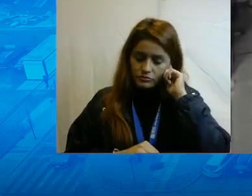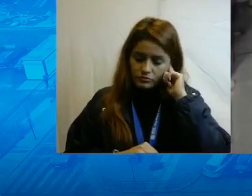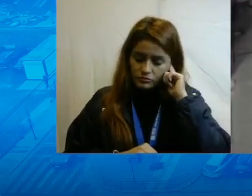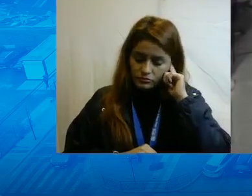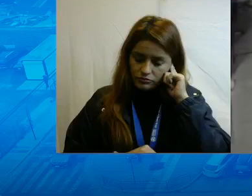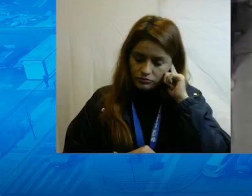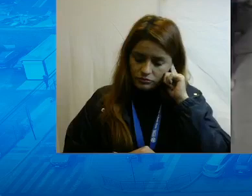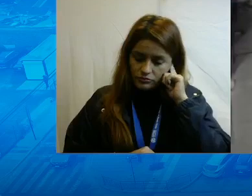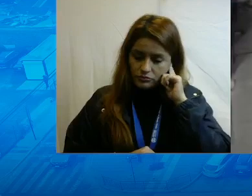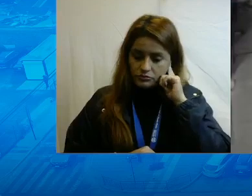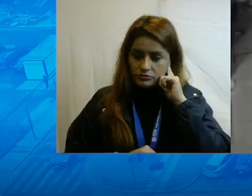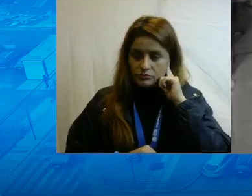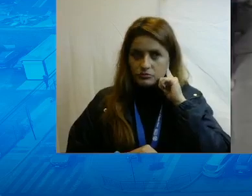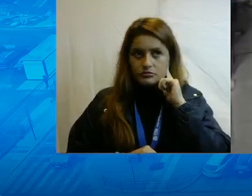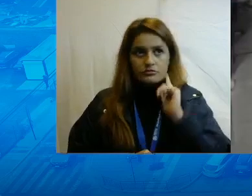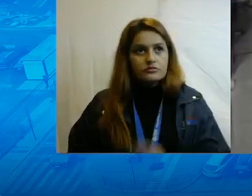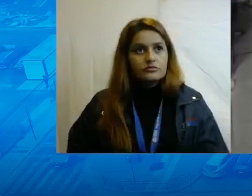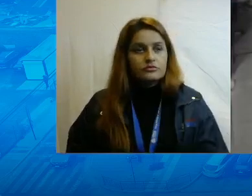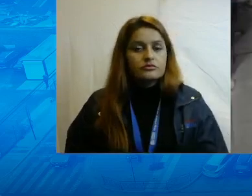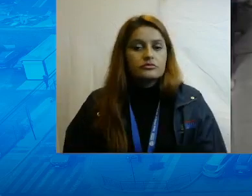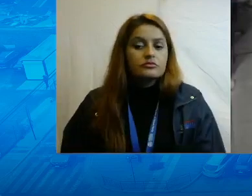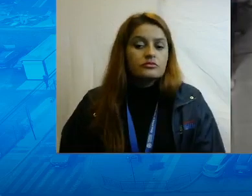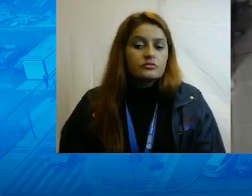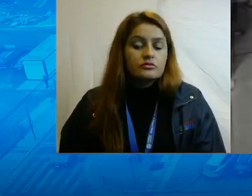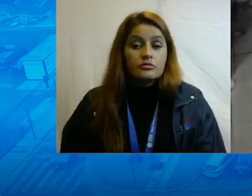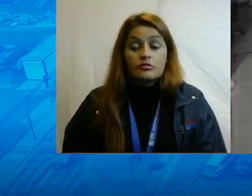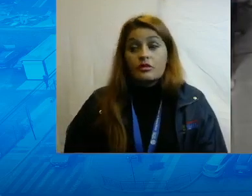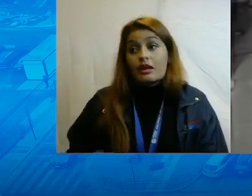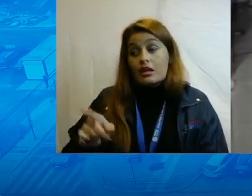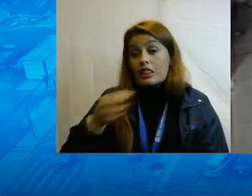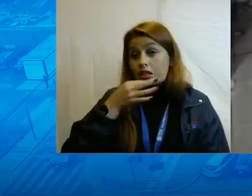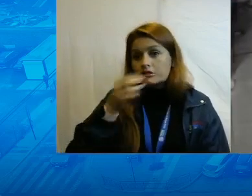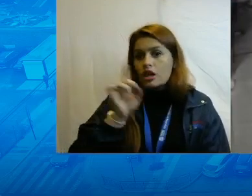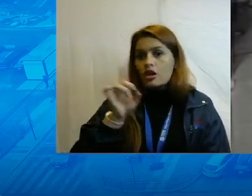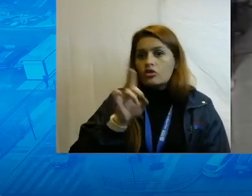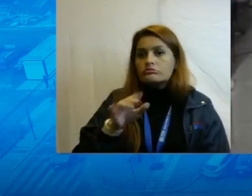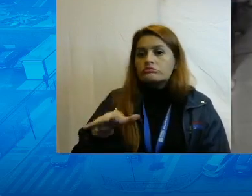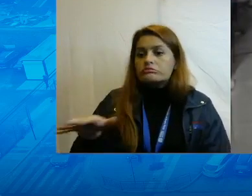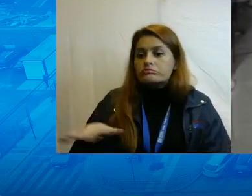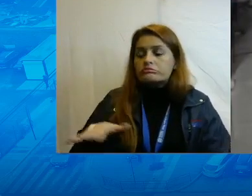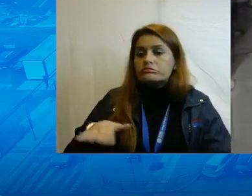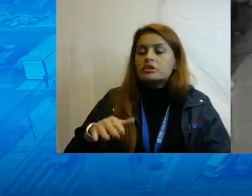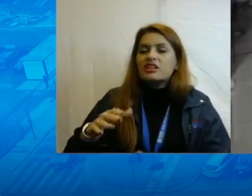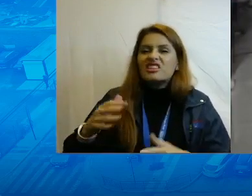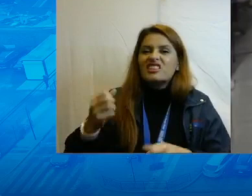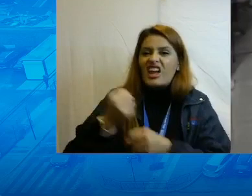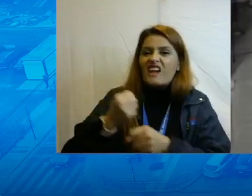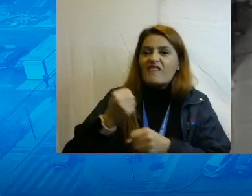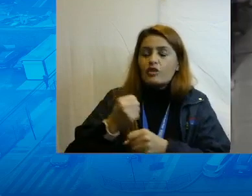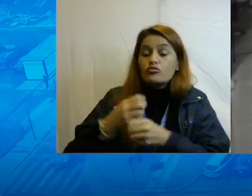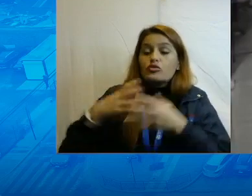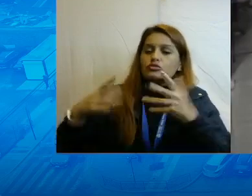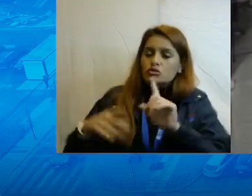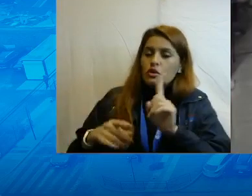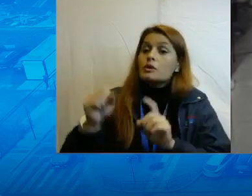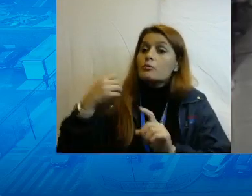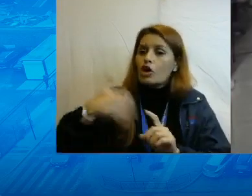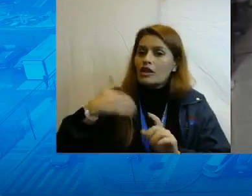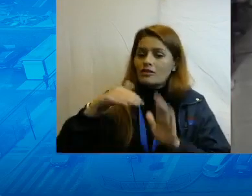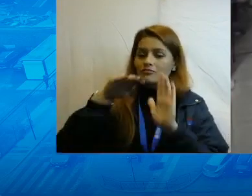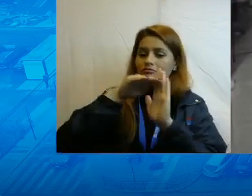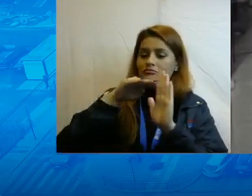de solicitar o sobrecargar de trabajo administrativo, solo creo que es bueno y entiendo que también hay una planificación. Entonces quizás es bueno